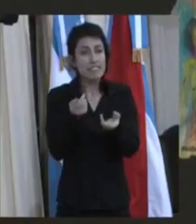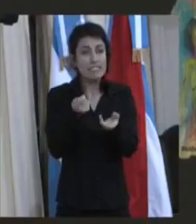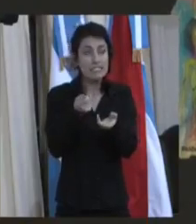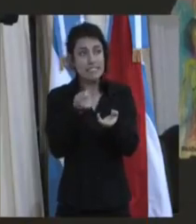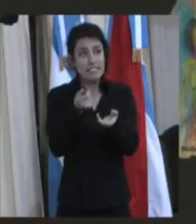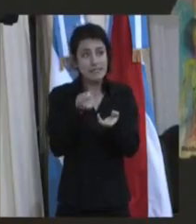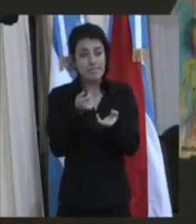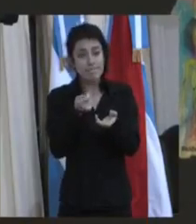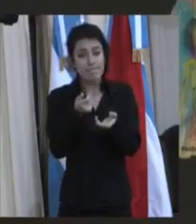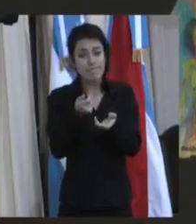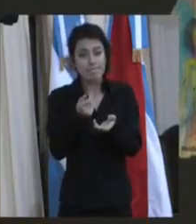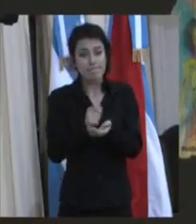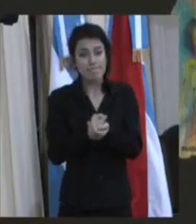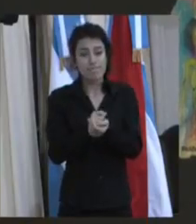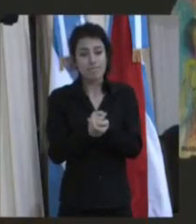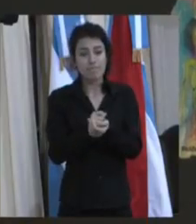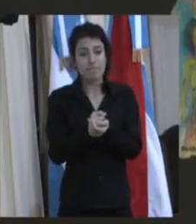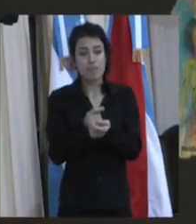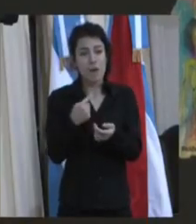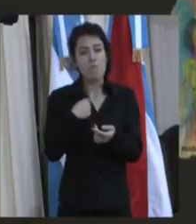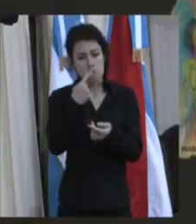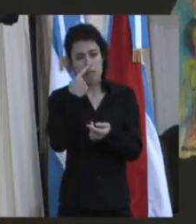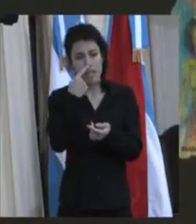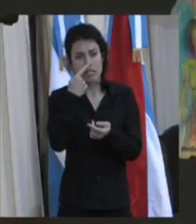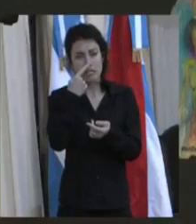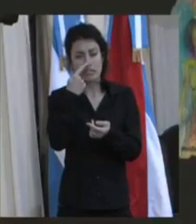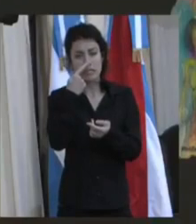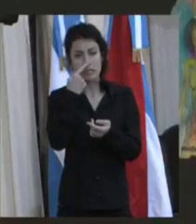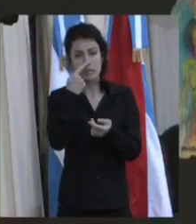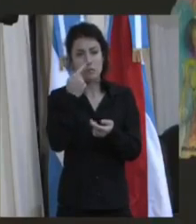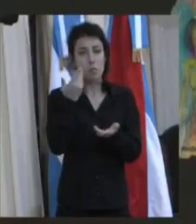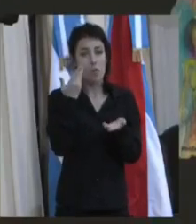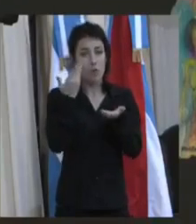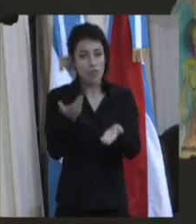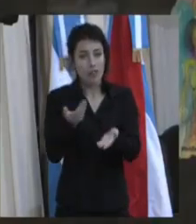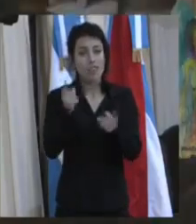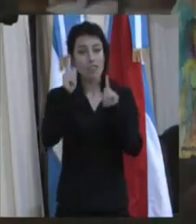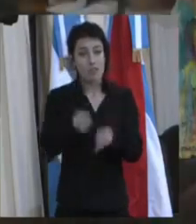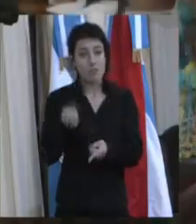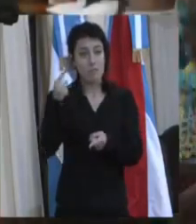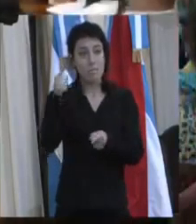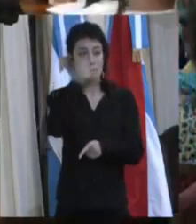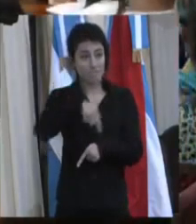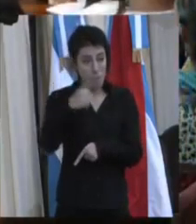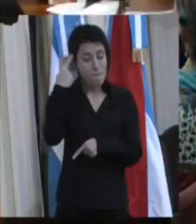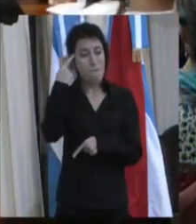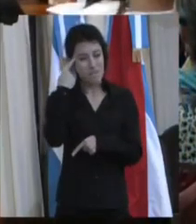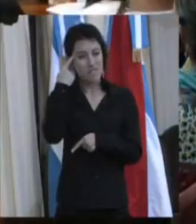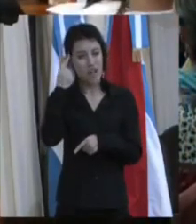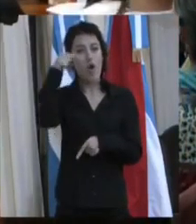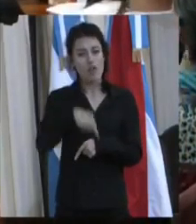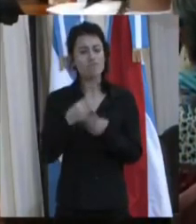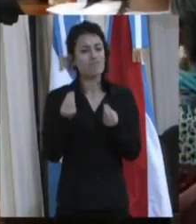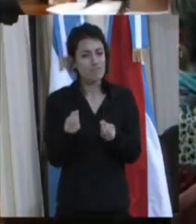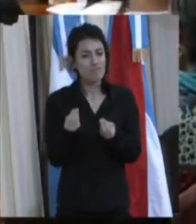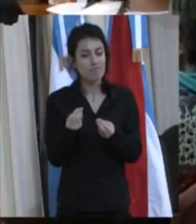pero hubo cruces que creo que son interesantes y sobre todo para pensar en la actualidad. Y